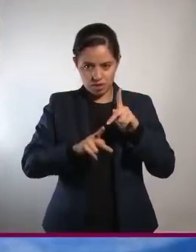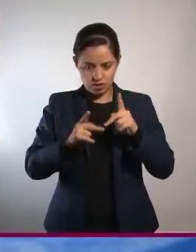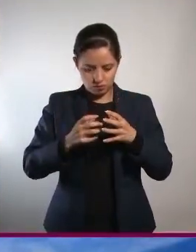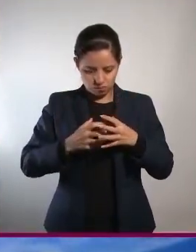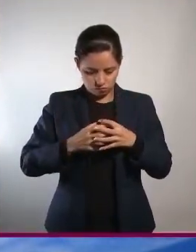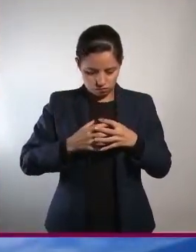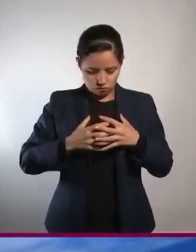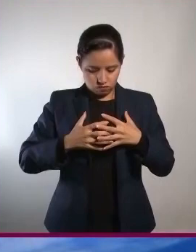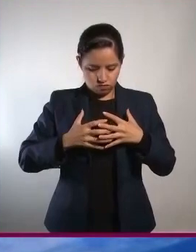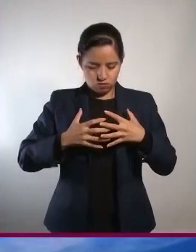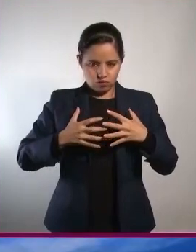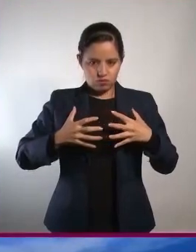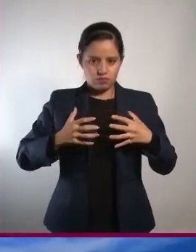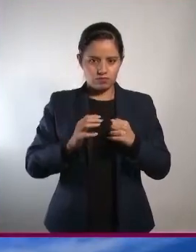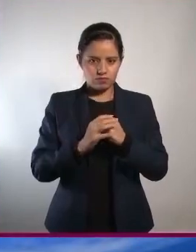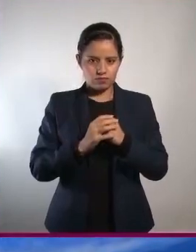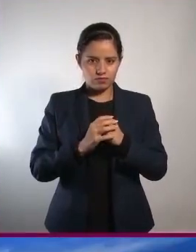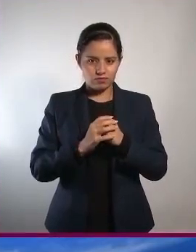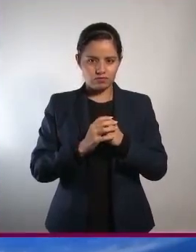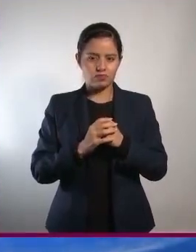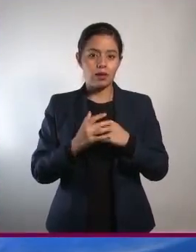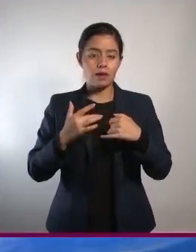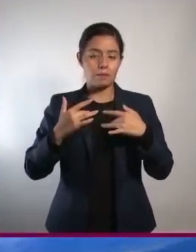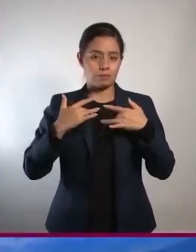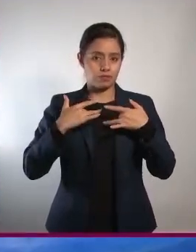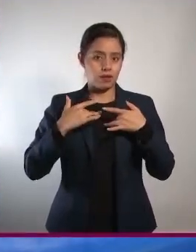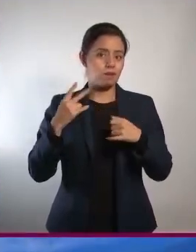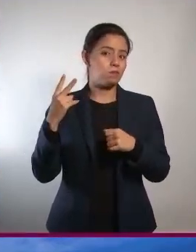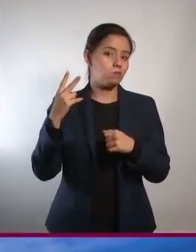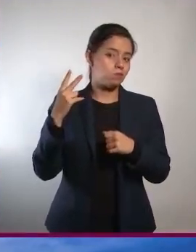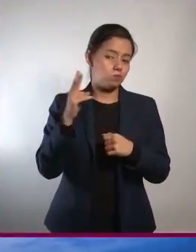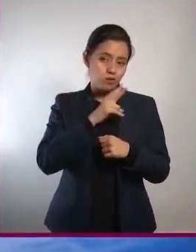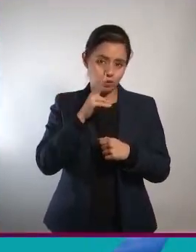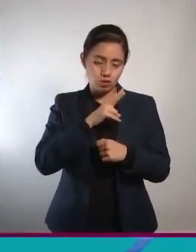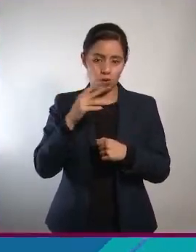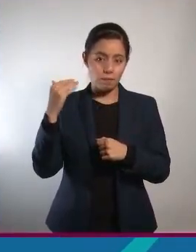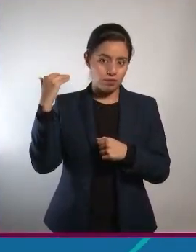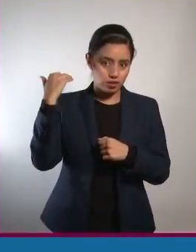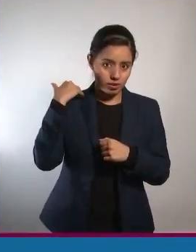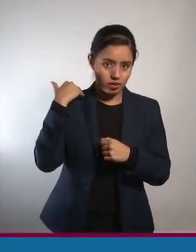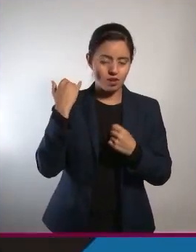cuerpo, particularmente pulmones y vasos sanguíneos.